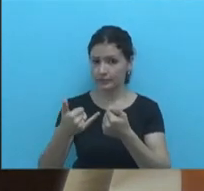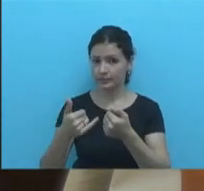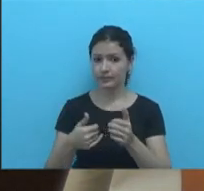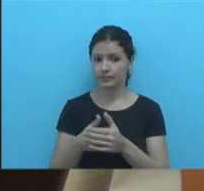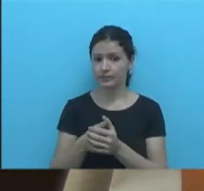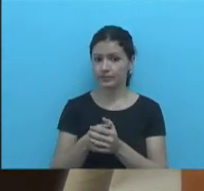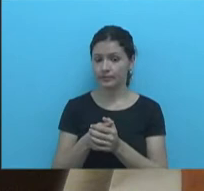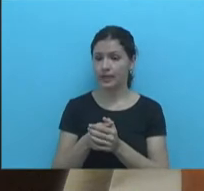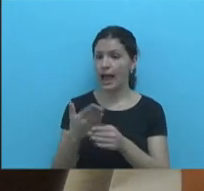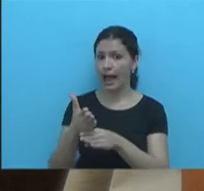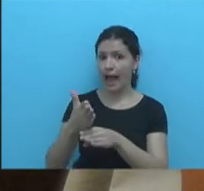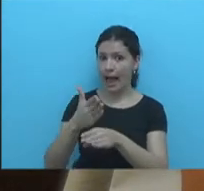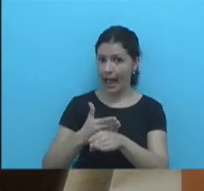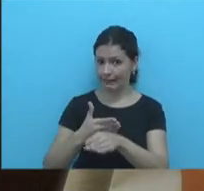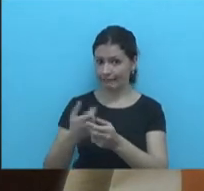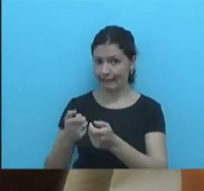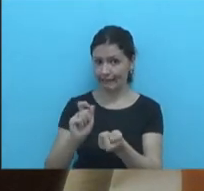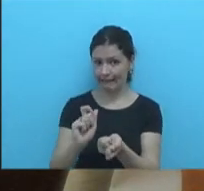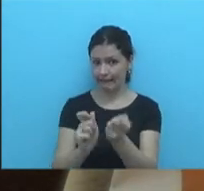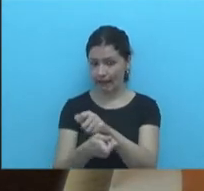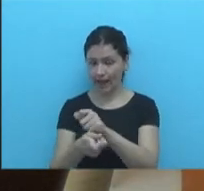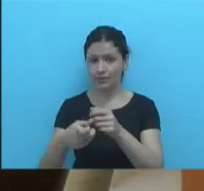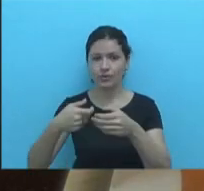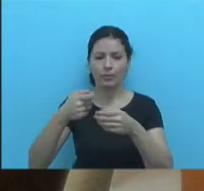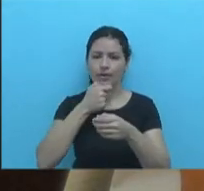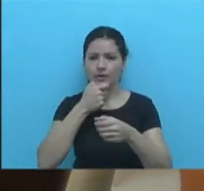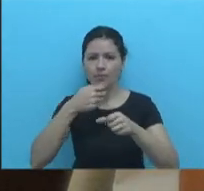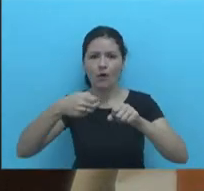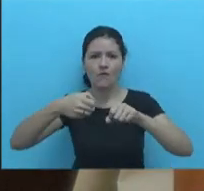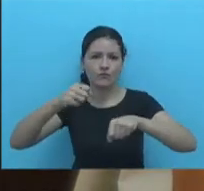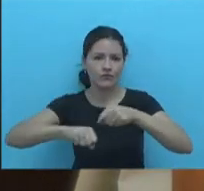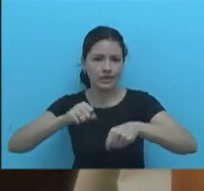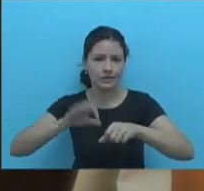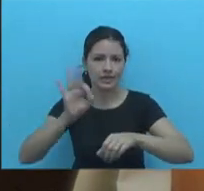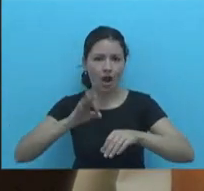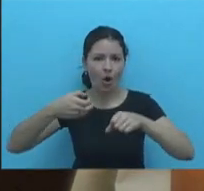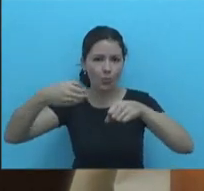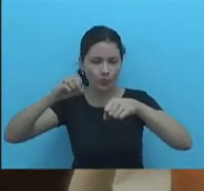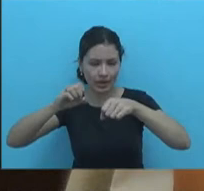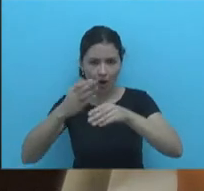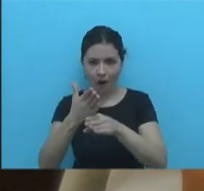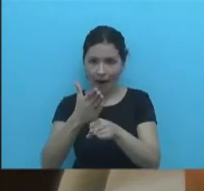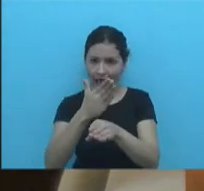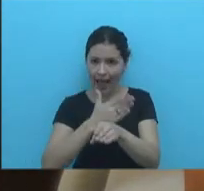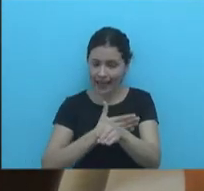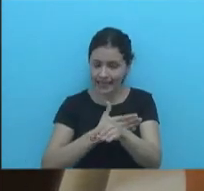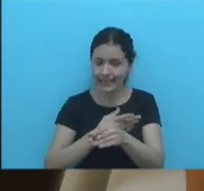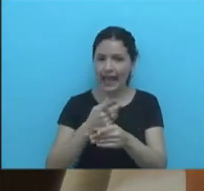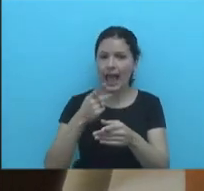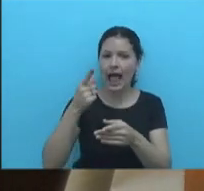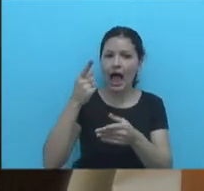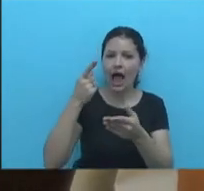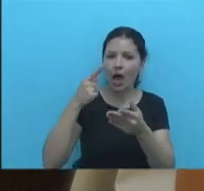sea motocicleta o bici o algo similar, tendría que hacer un curso de capacitación, y si